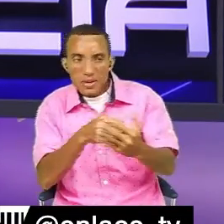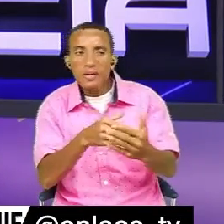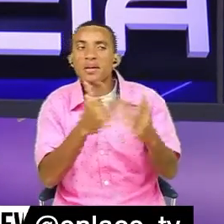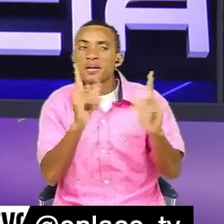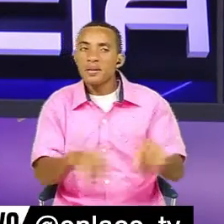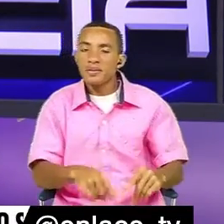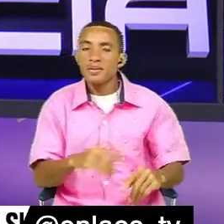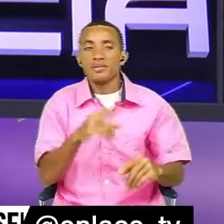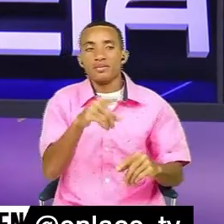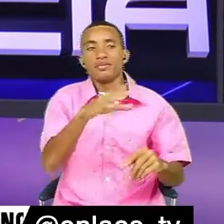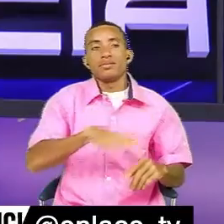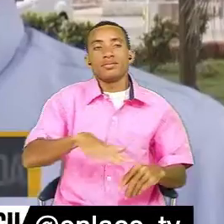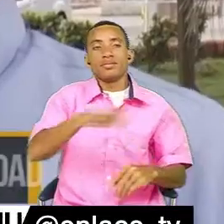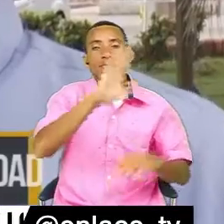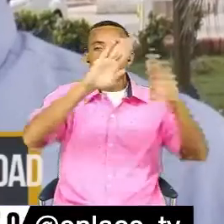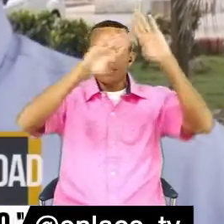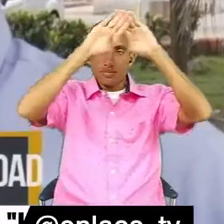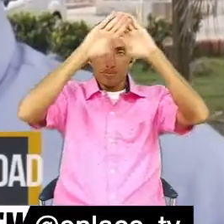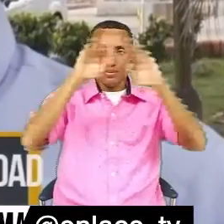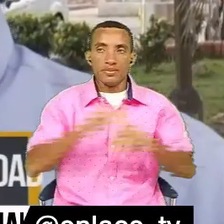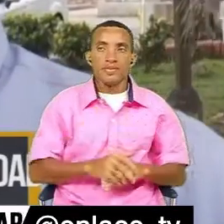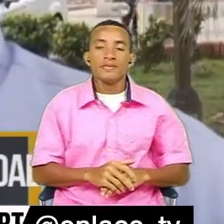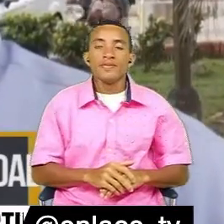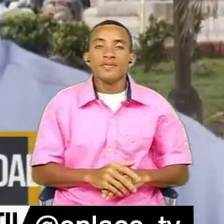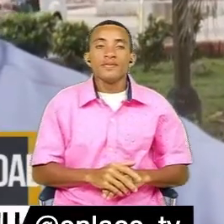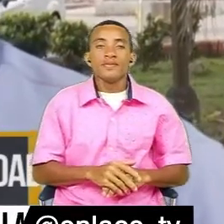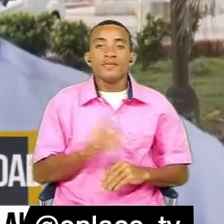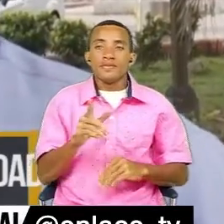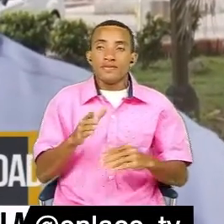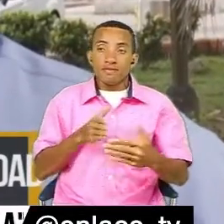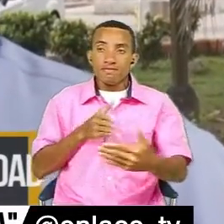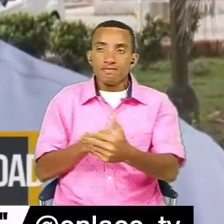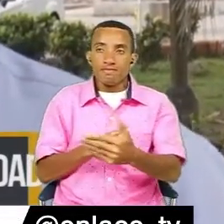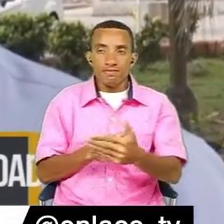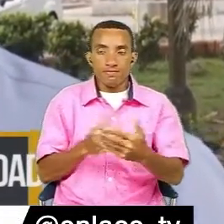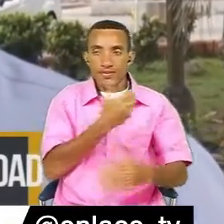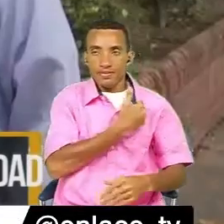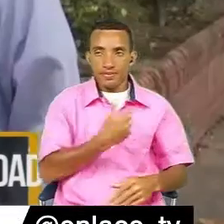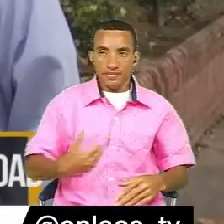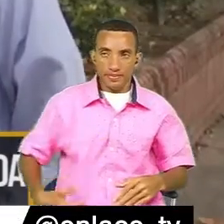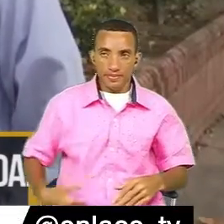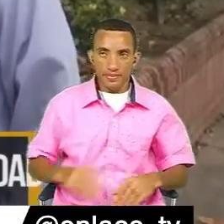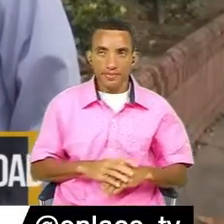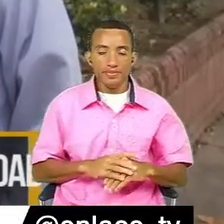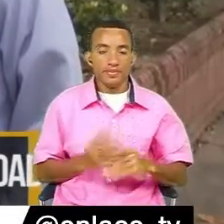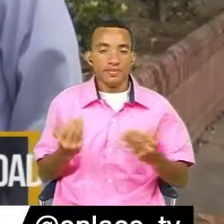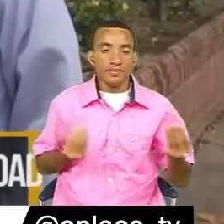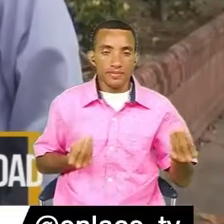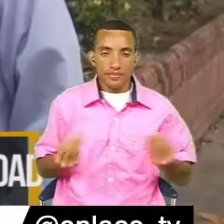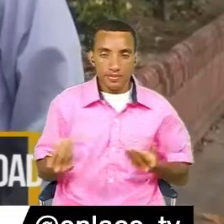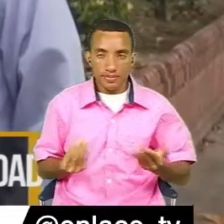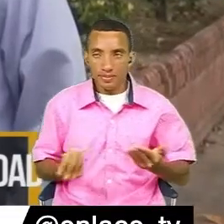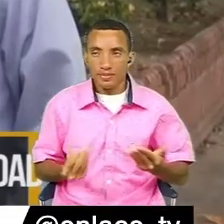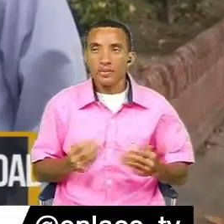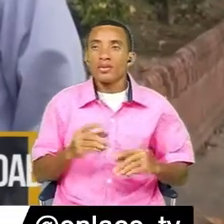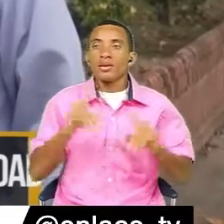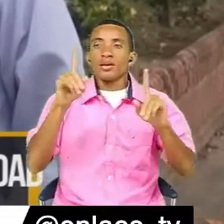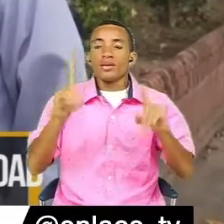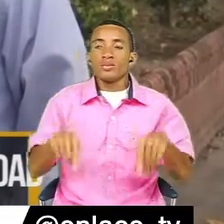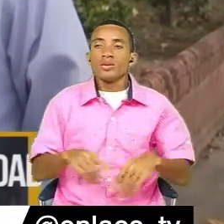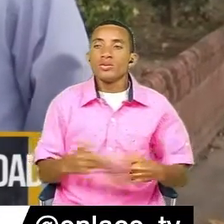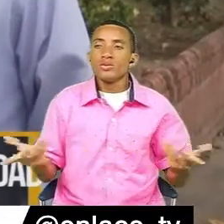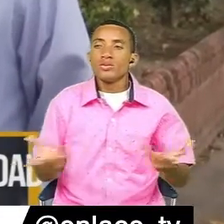intimidaciones en esta zona. Amenazas en contra de su vida denunció el presidente de la Asociación de Bienes y Servicios de la Regional Magdalena Medio en el